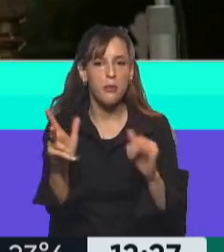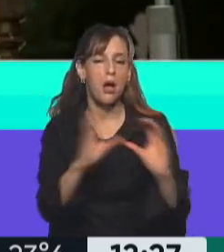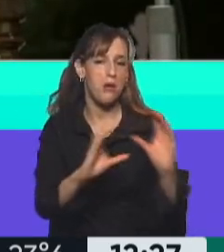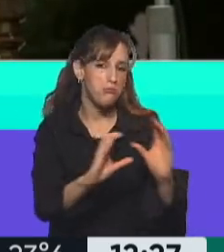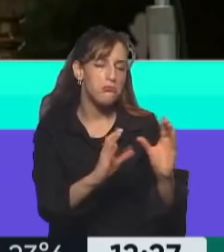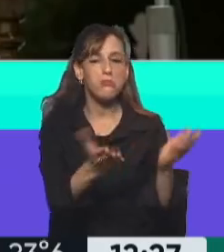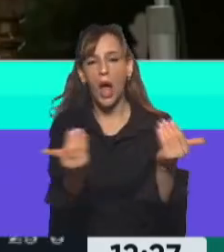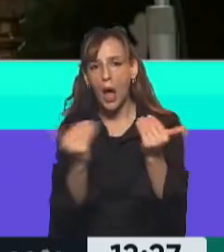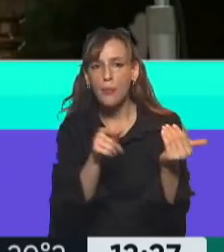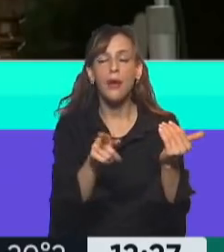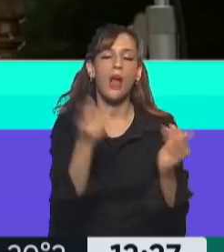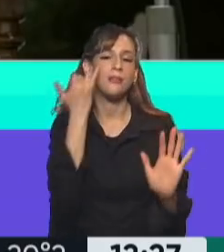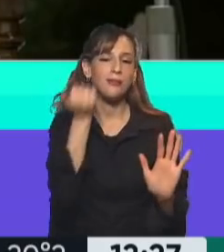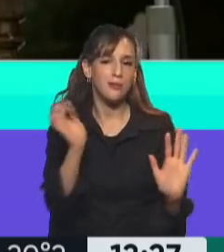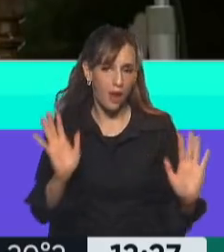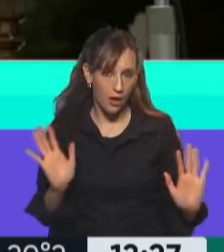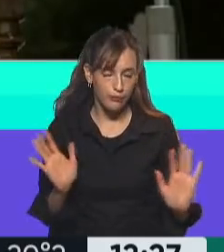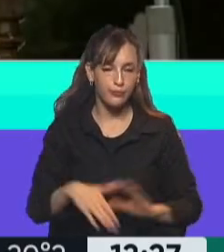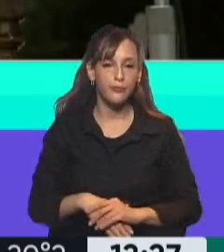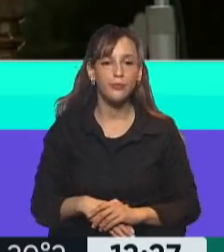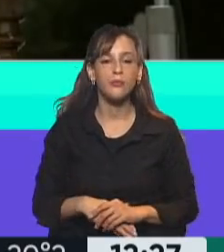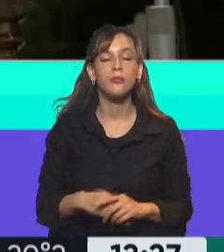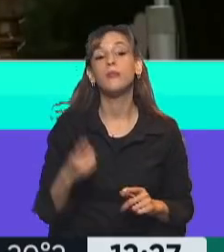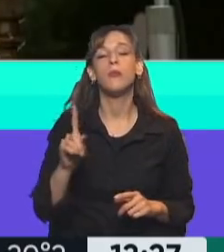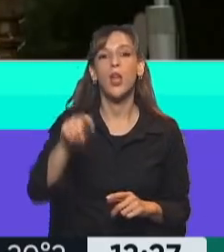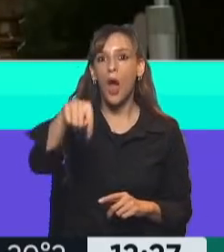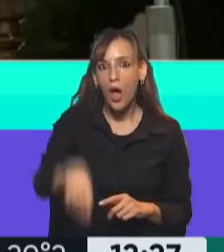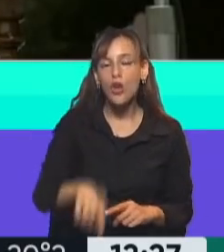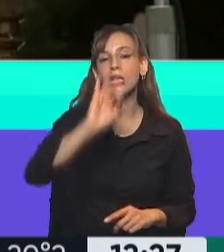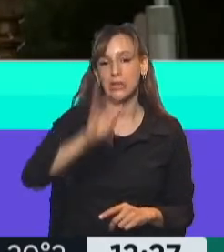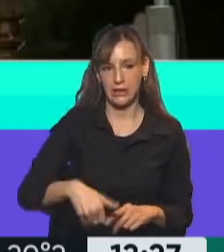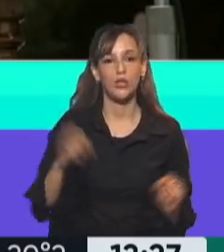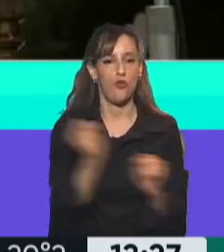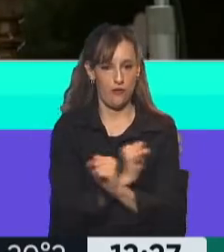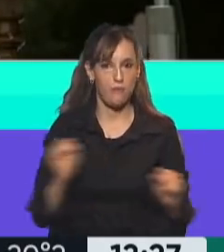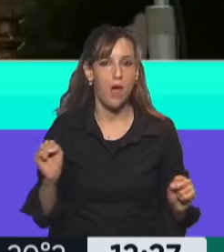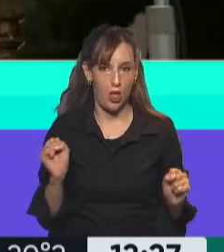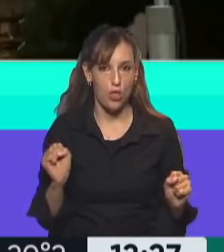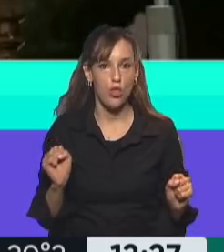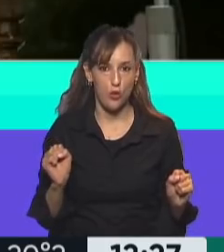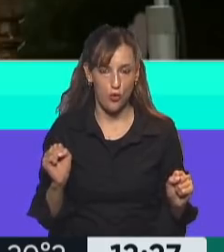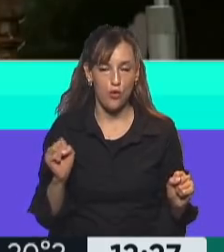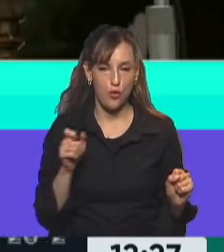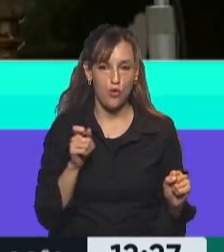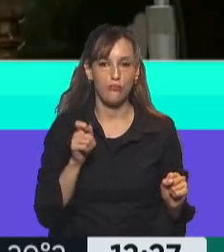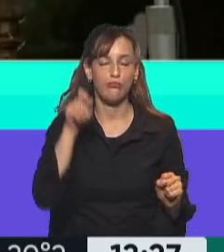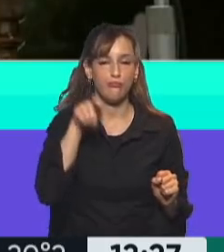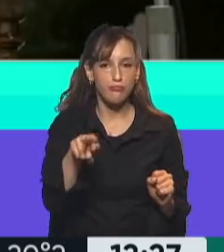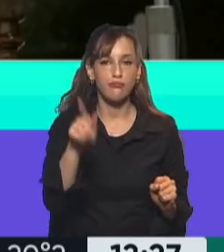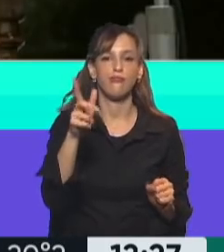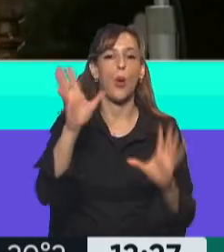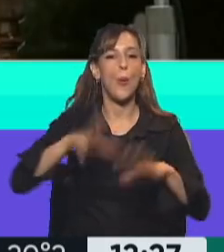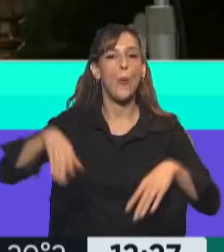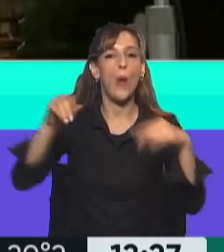algún tipo de declaraciones. Pero ahora tenemos la confirmación de Vatican News, es decir, una vocería oficial dentro del Vaticano